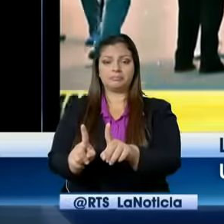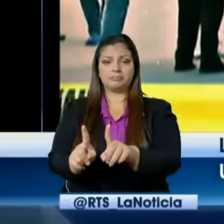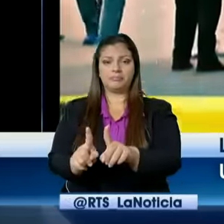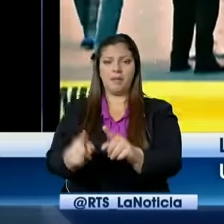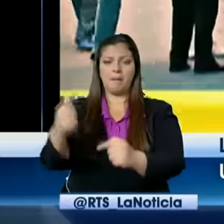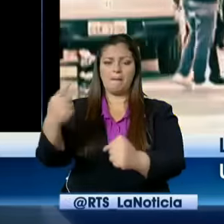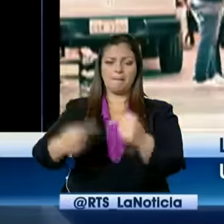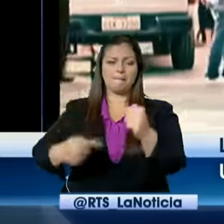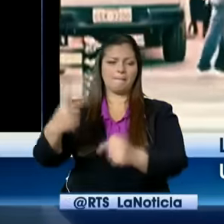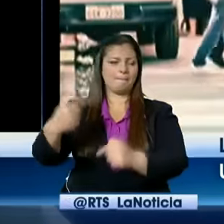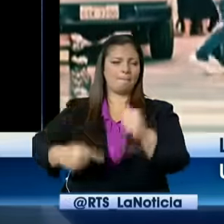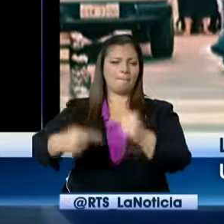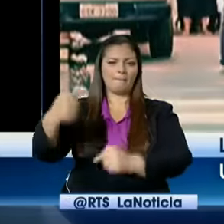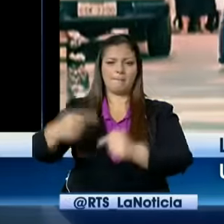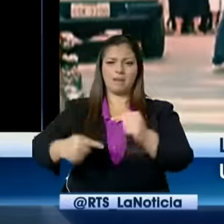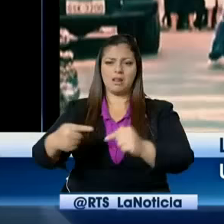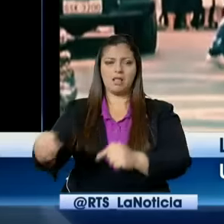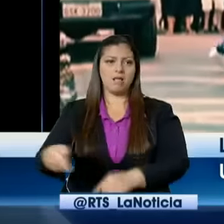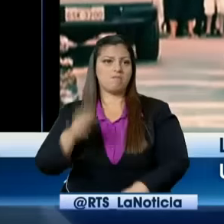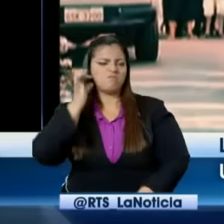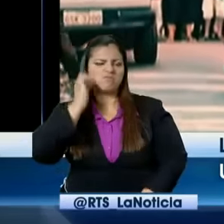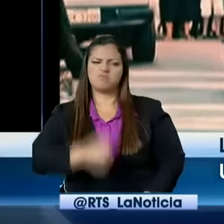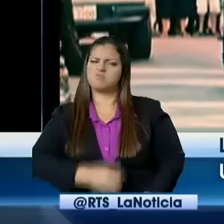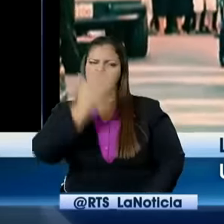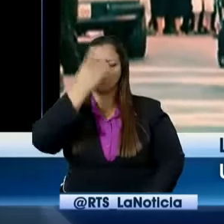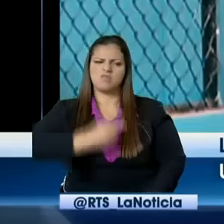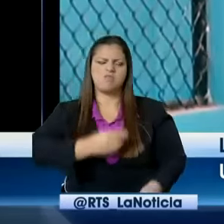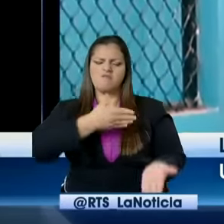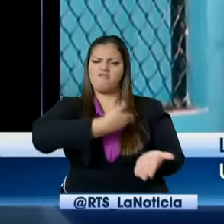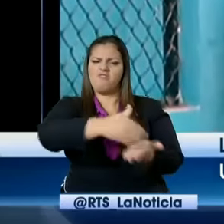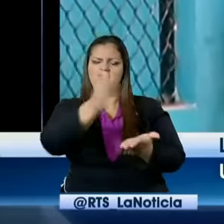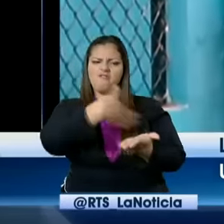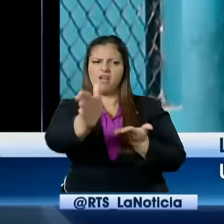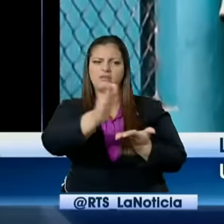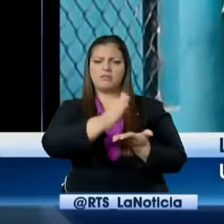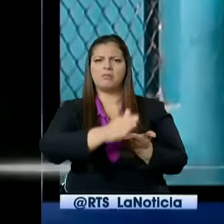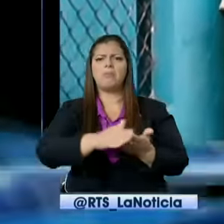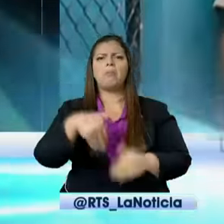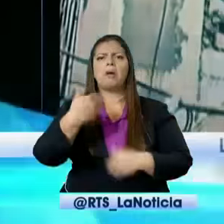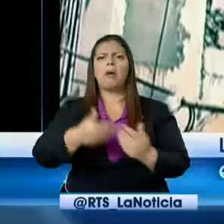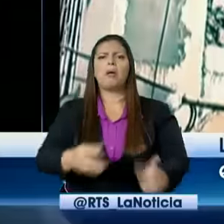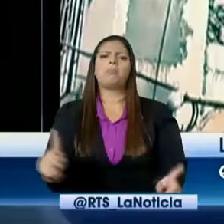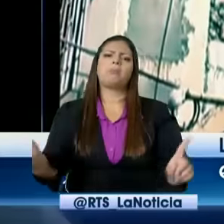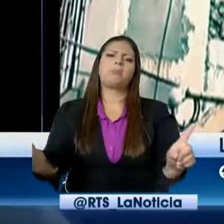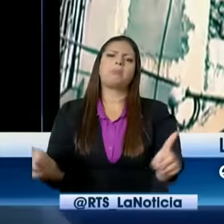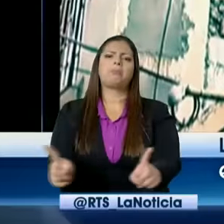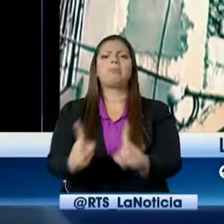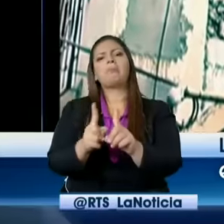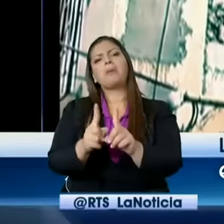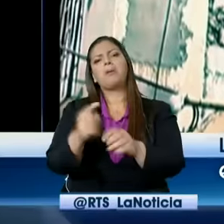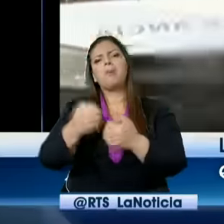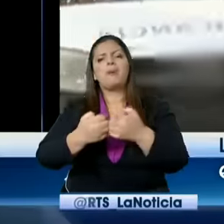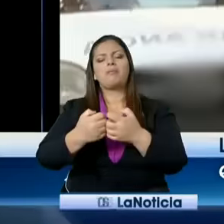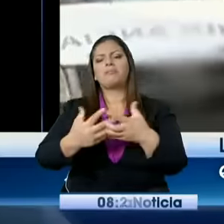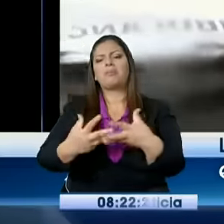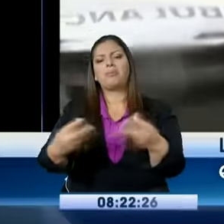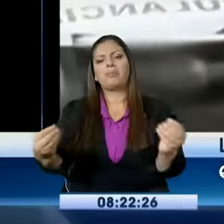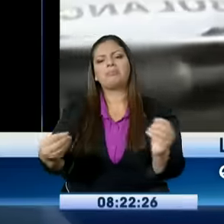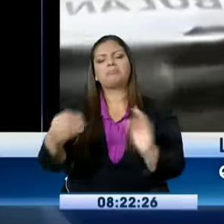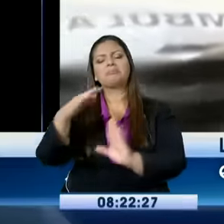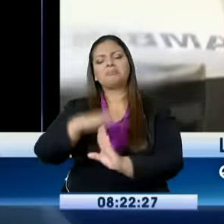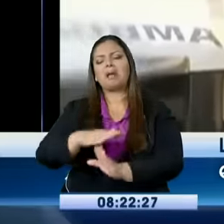habían peleado, ella lo había votado, pero después se arreglaron. Sí, ya tenían problemas, pero ellos se arreglaron y ya estaba tranquilo. Y